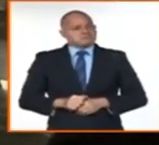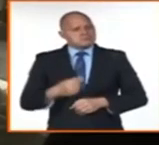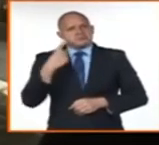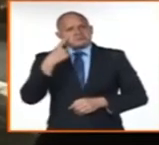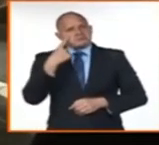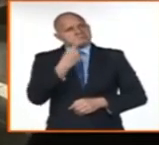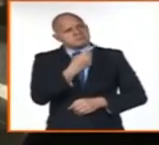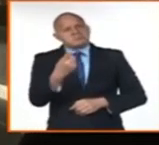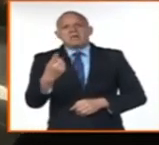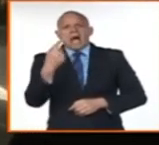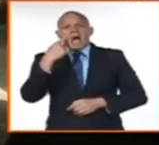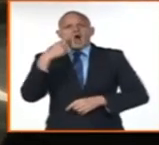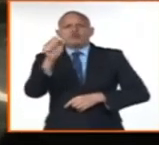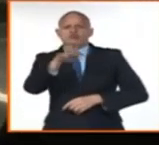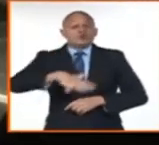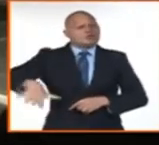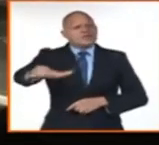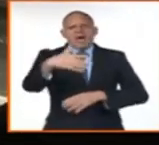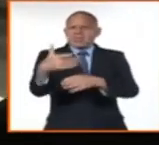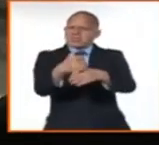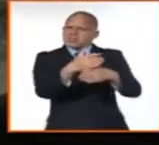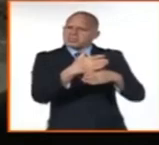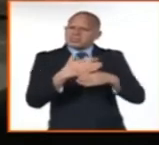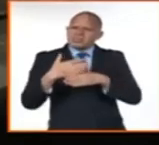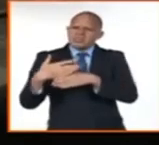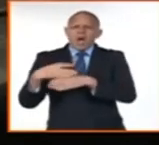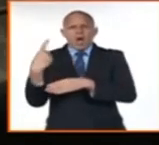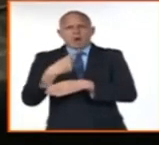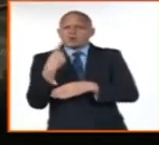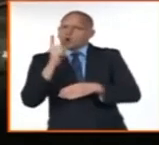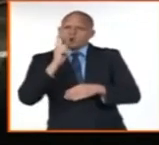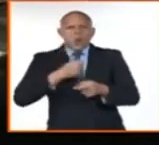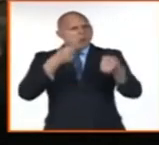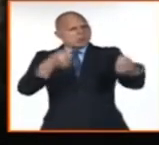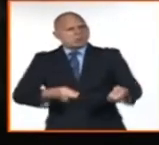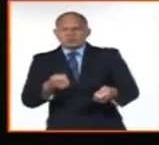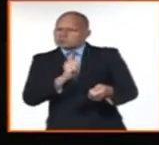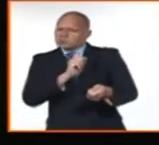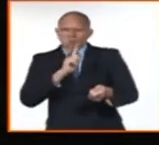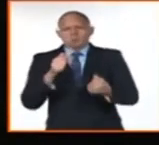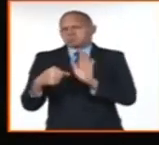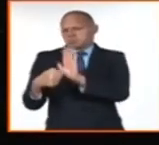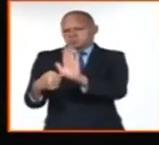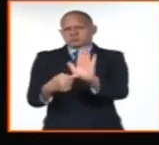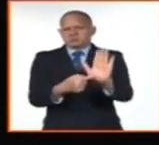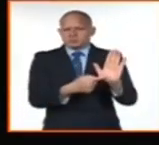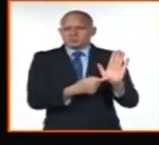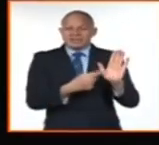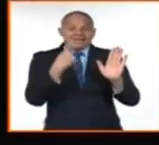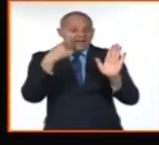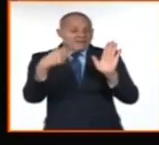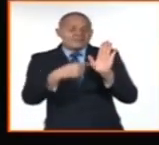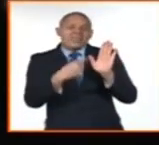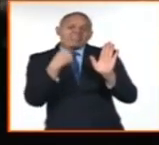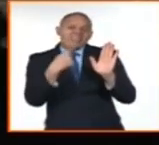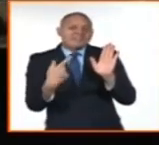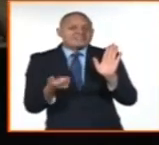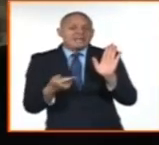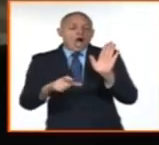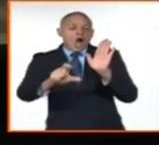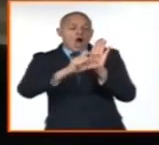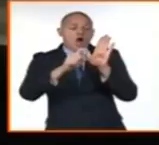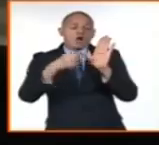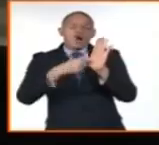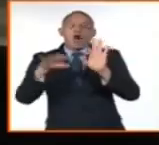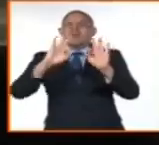tremenda y donde no estamos imponiendo patrones, lo que estamos diciendo. Por eso se llama Código de las Familias y no de la familia,